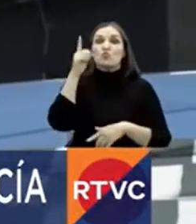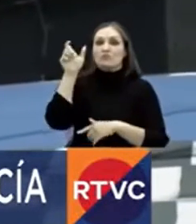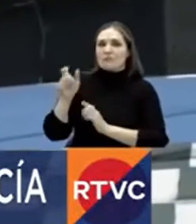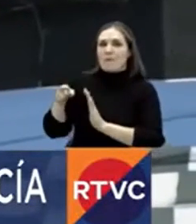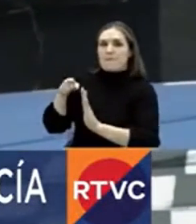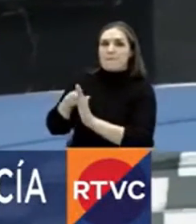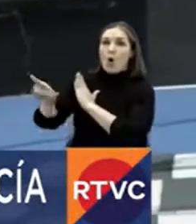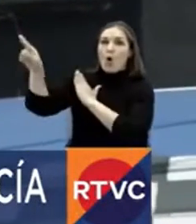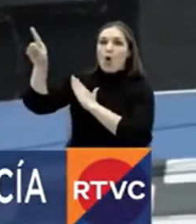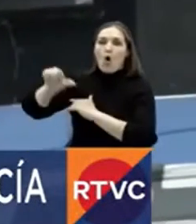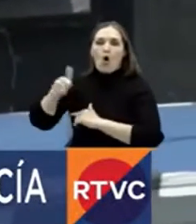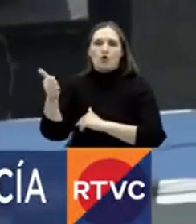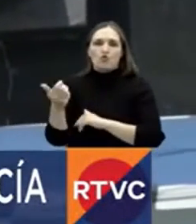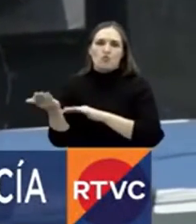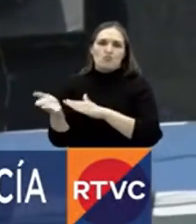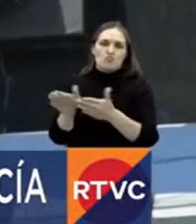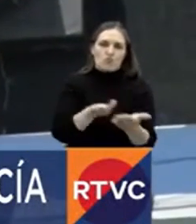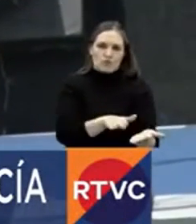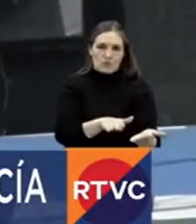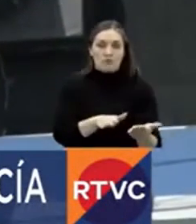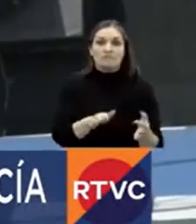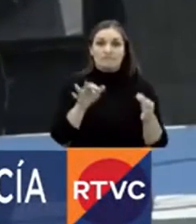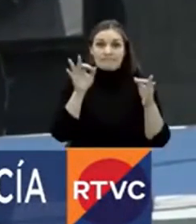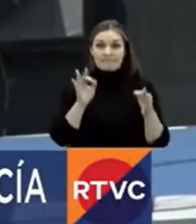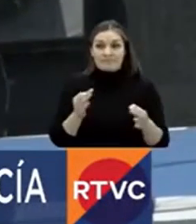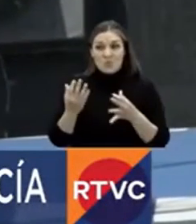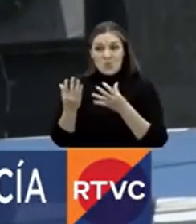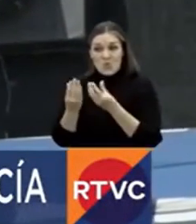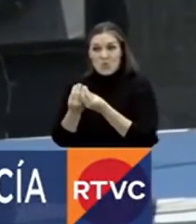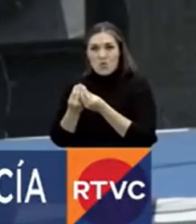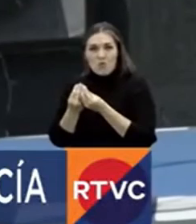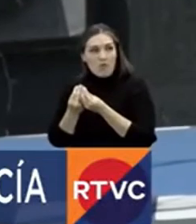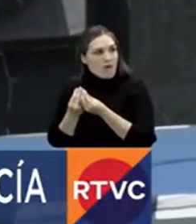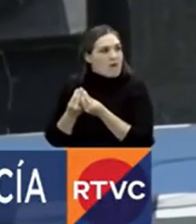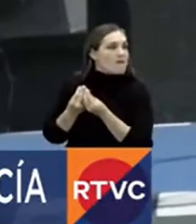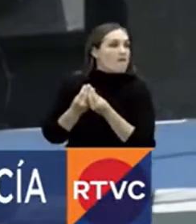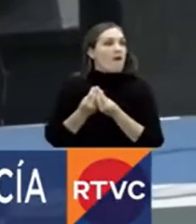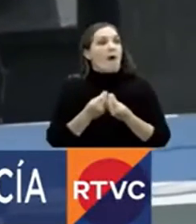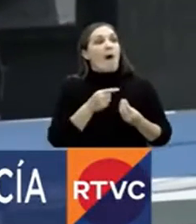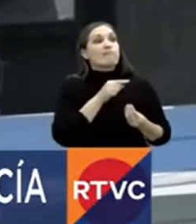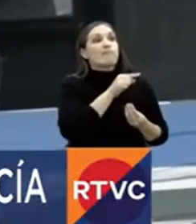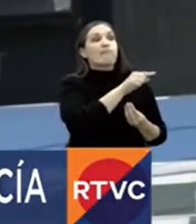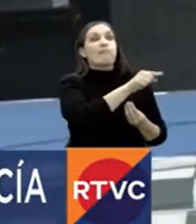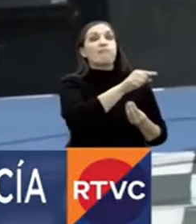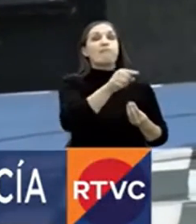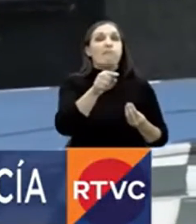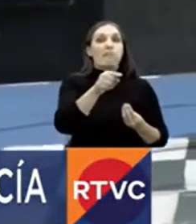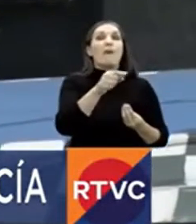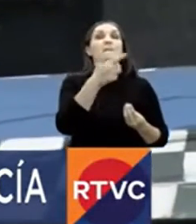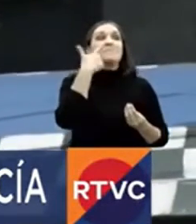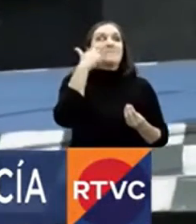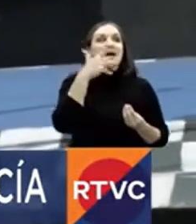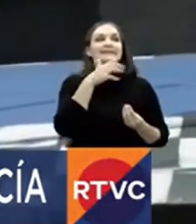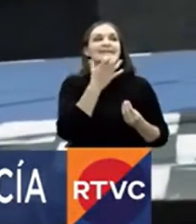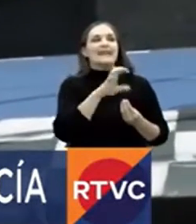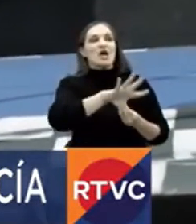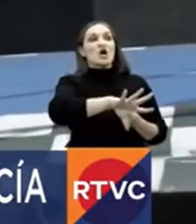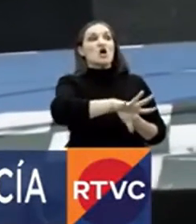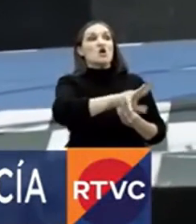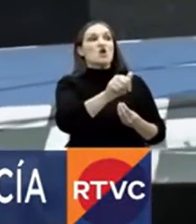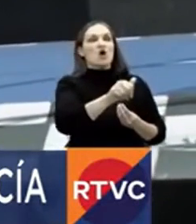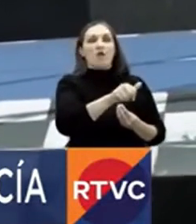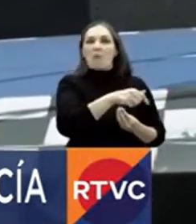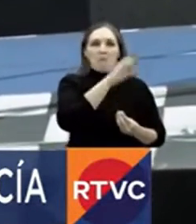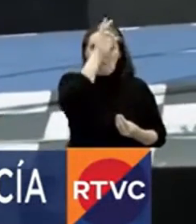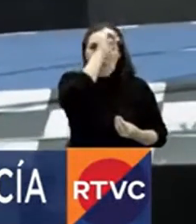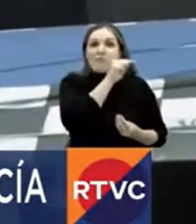del lugar. Se supone que los delincuentes habían llegado a atracar a las personas con armas de fuego y allí fue donde empezó una balacera